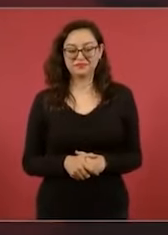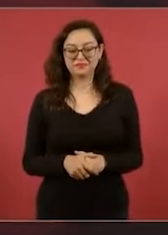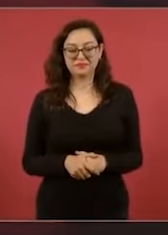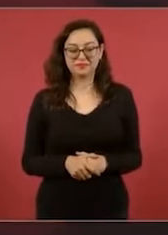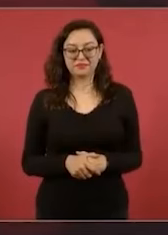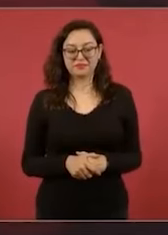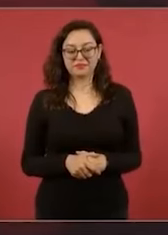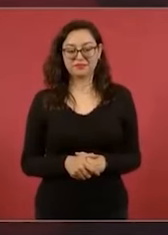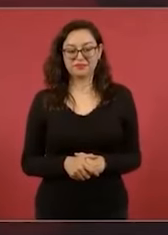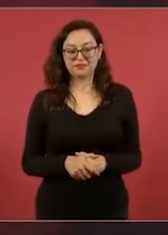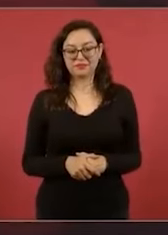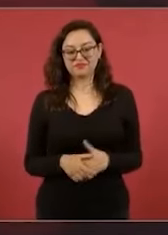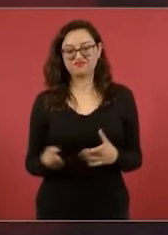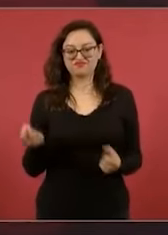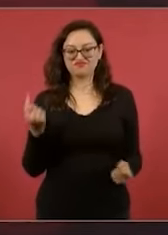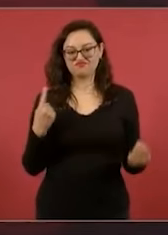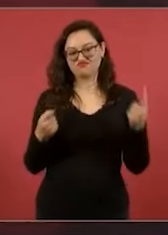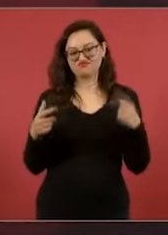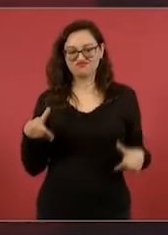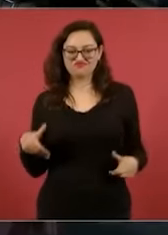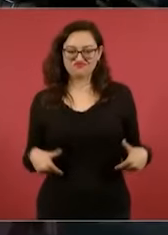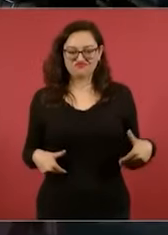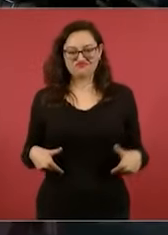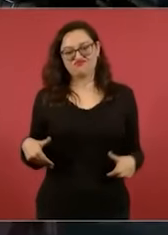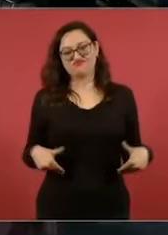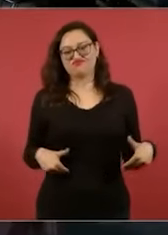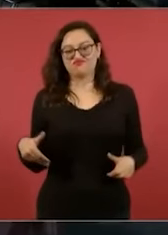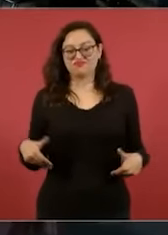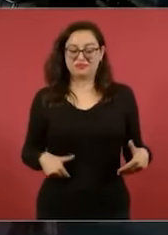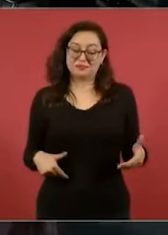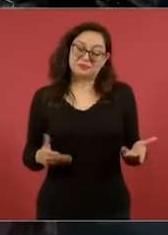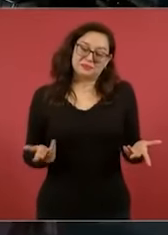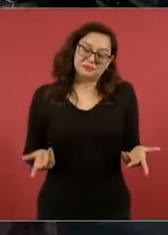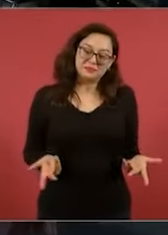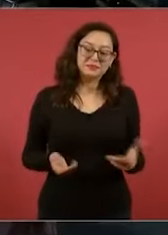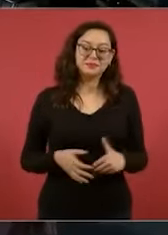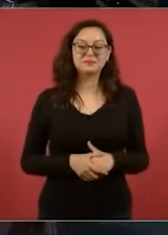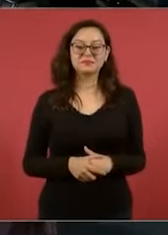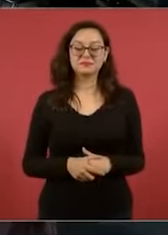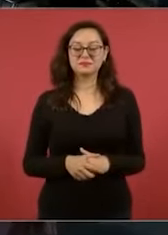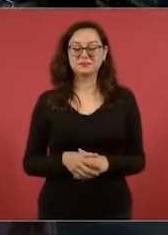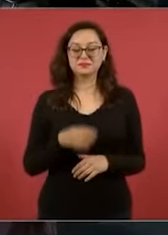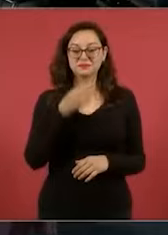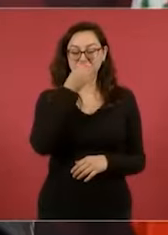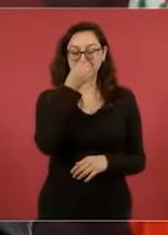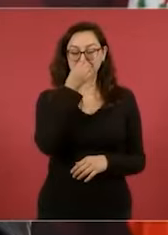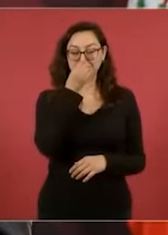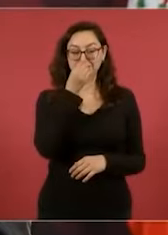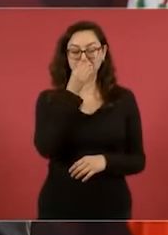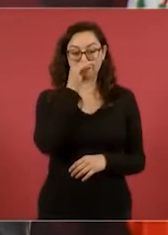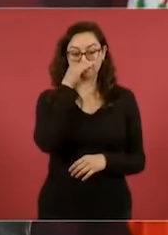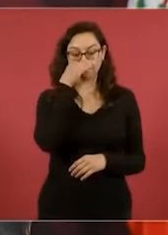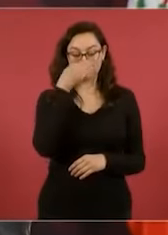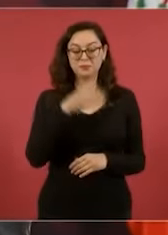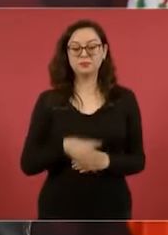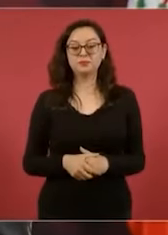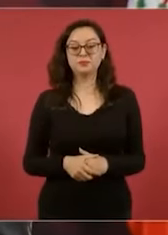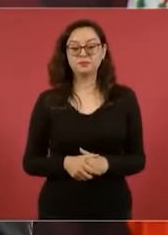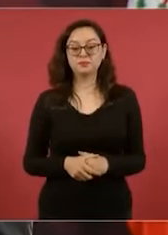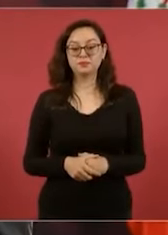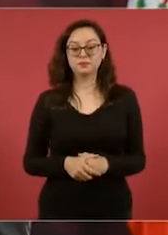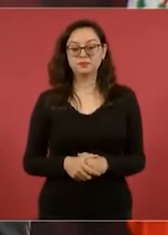no